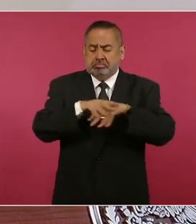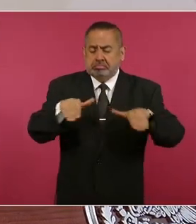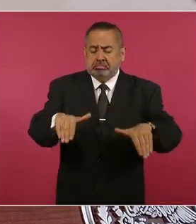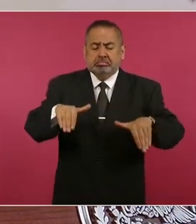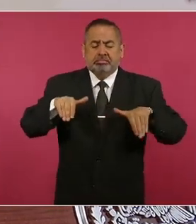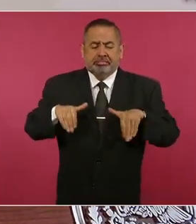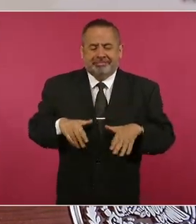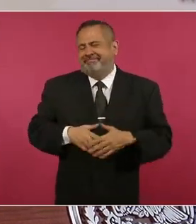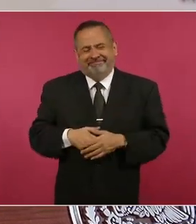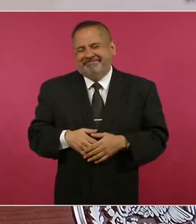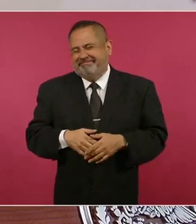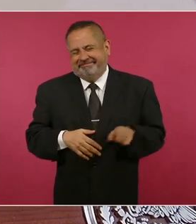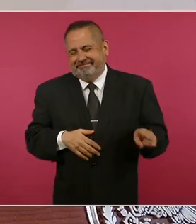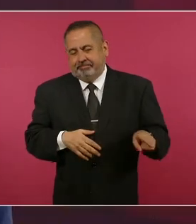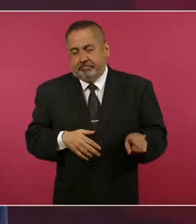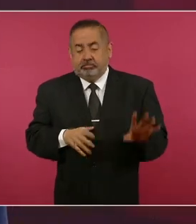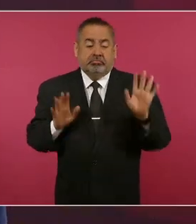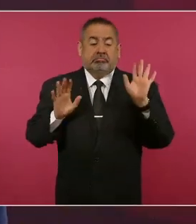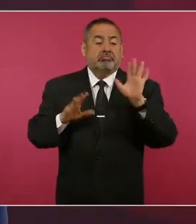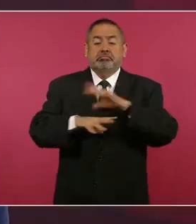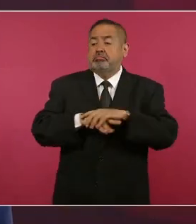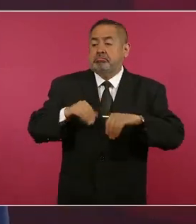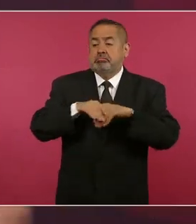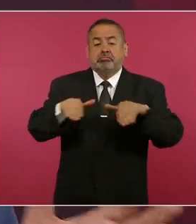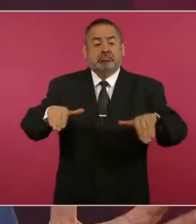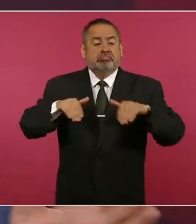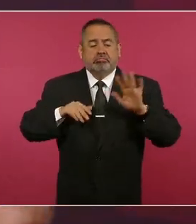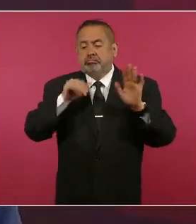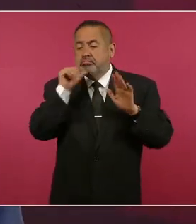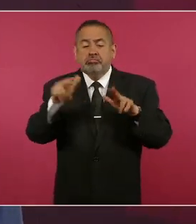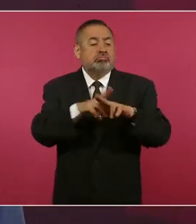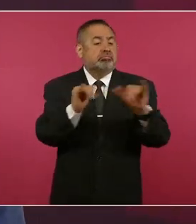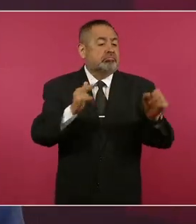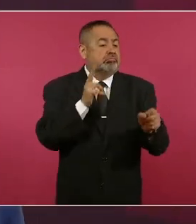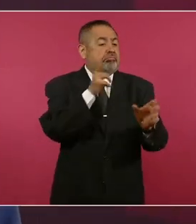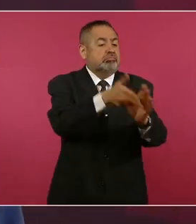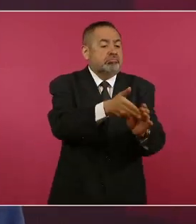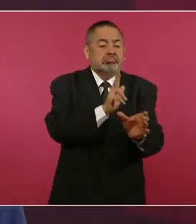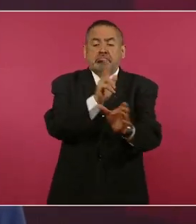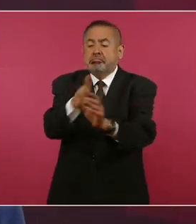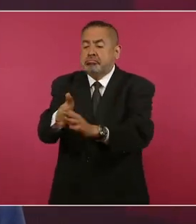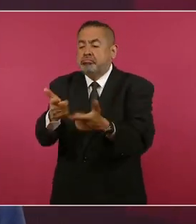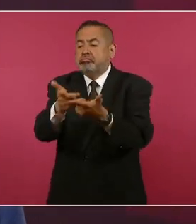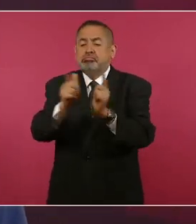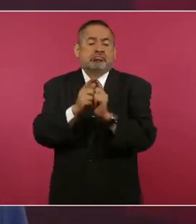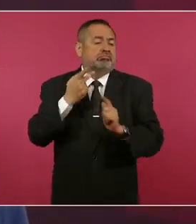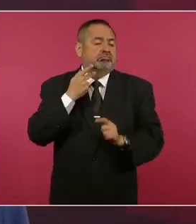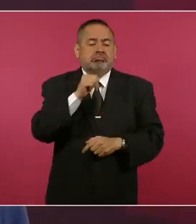los ciudadanos, los que no tienen partido.